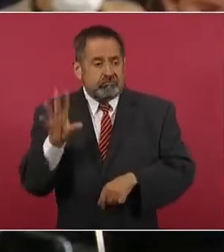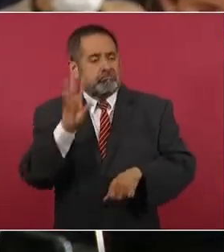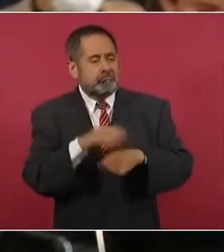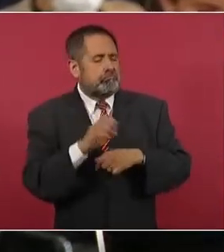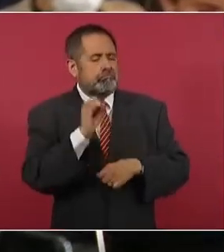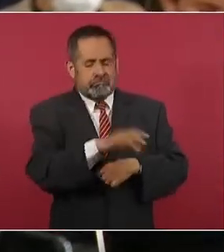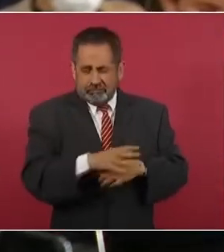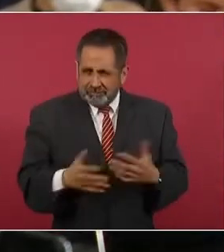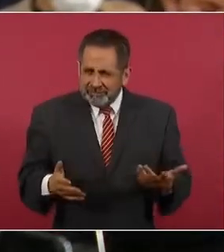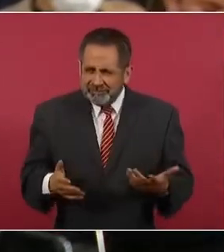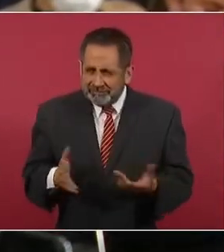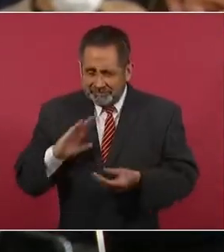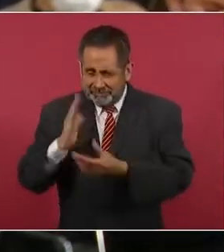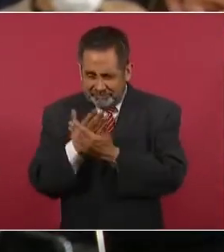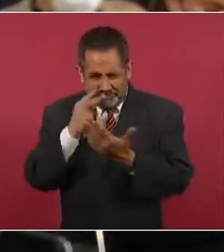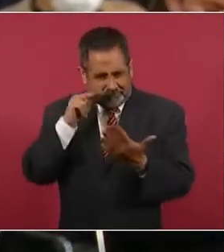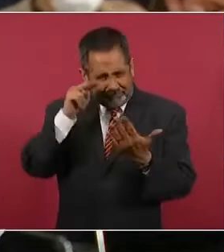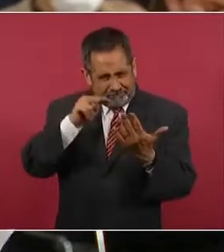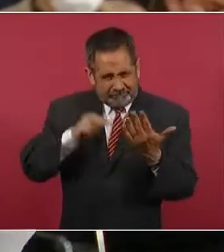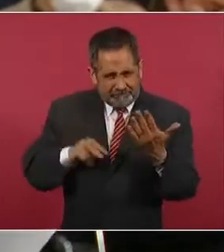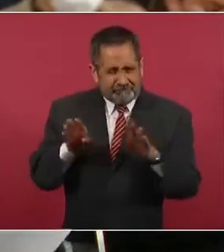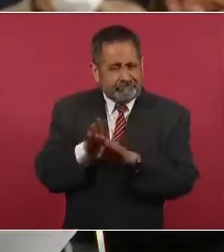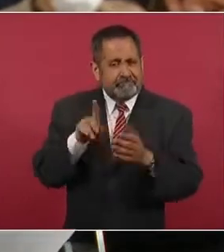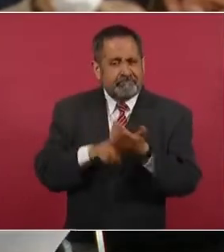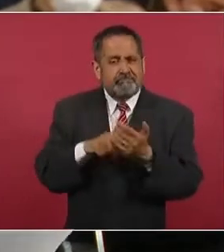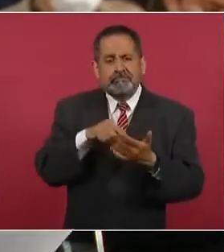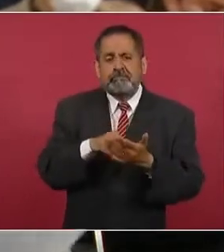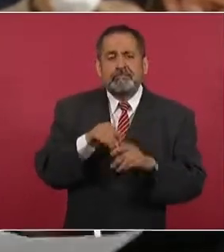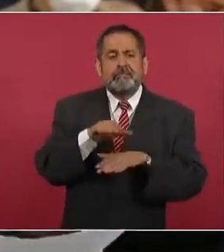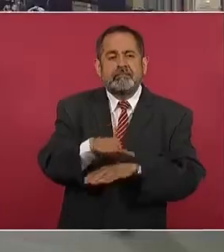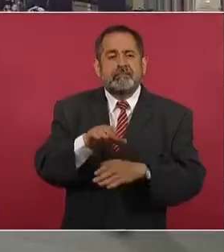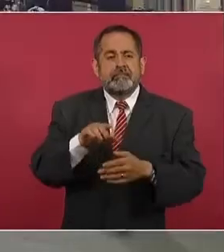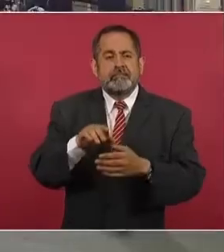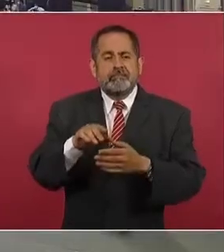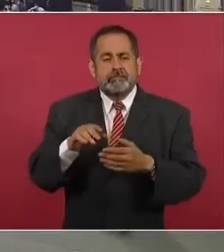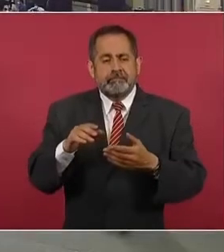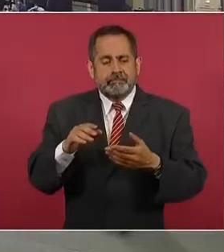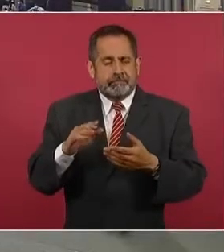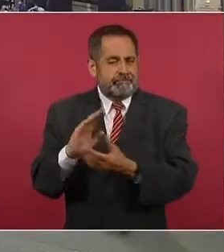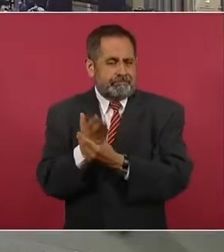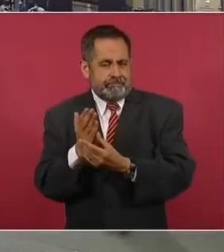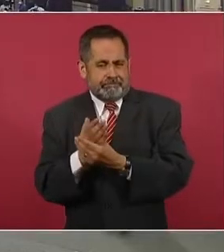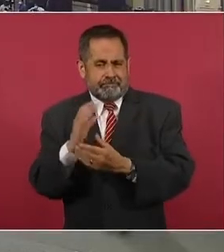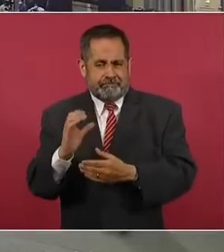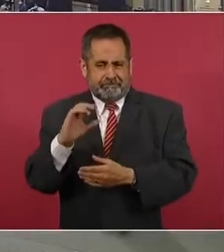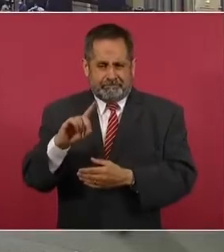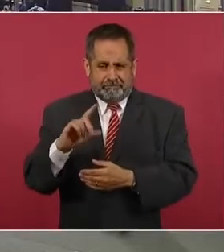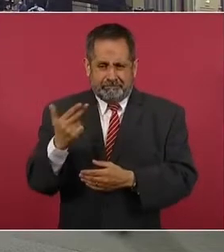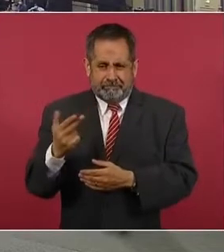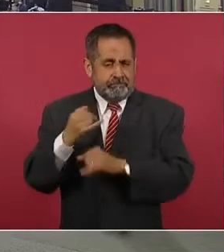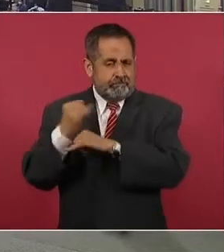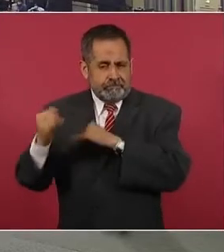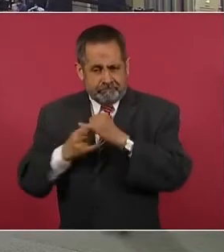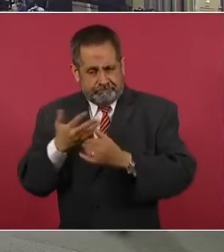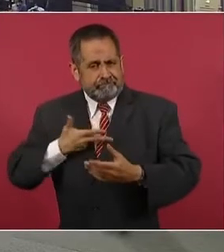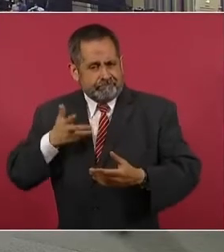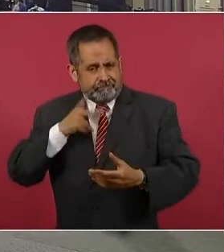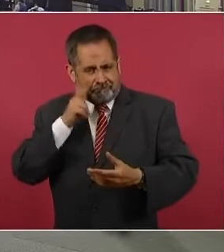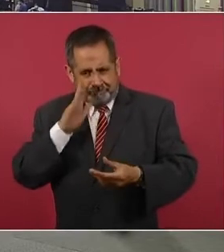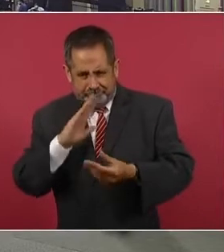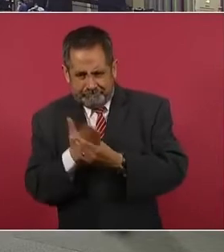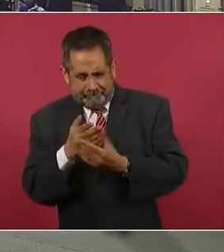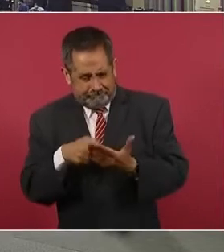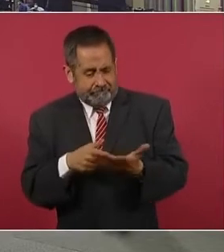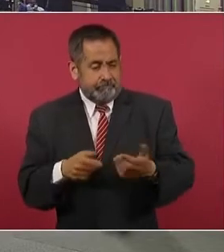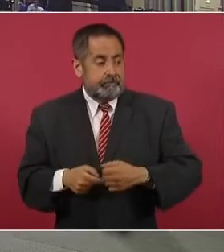la admisibilidad de la Comisión de Derechos Humanos Internacional. Germán